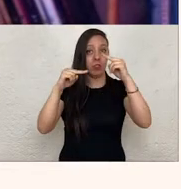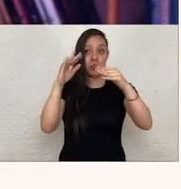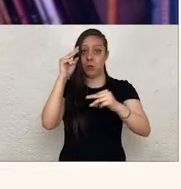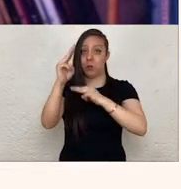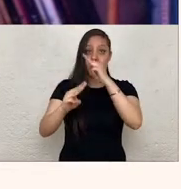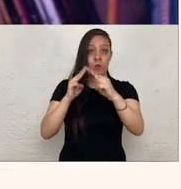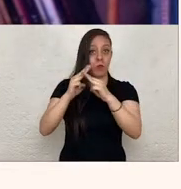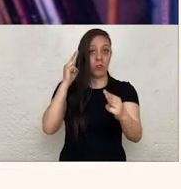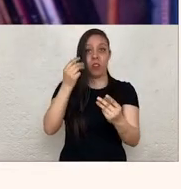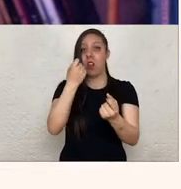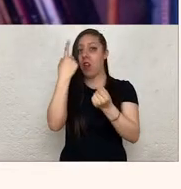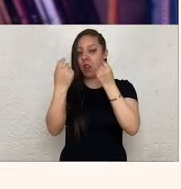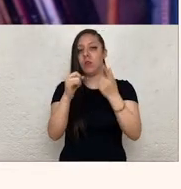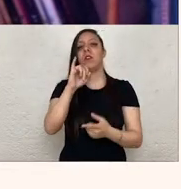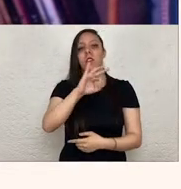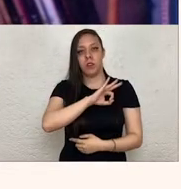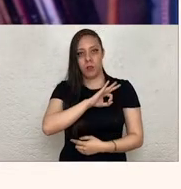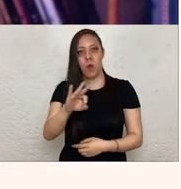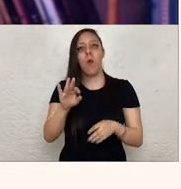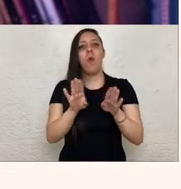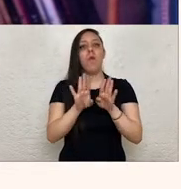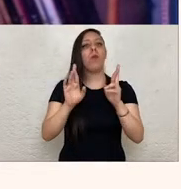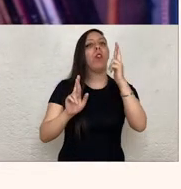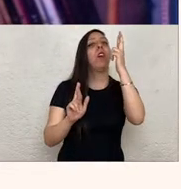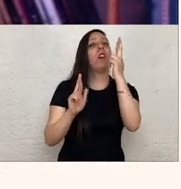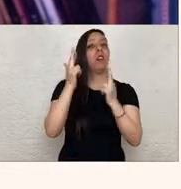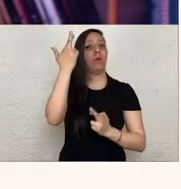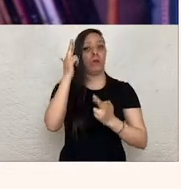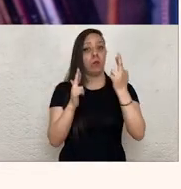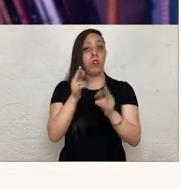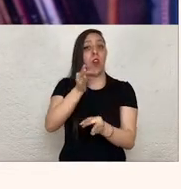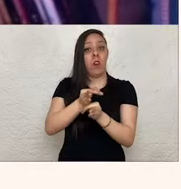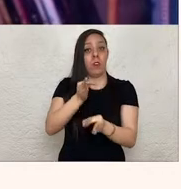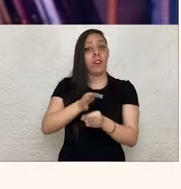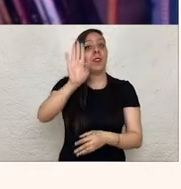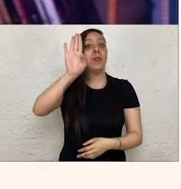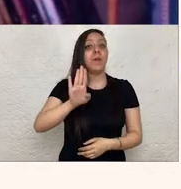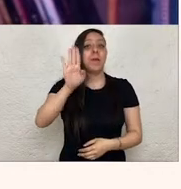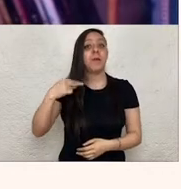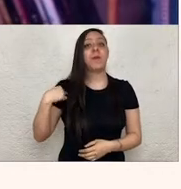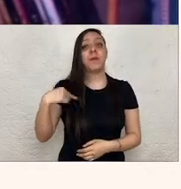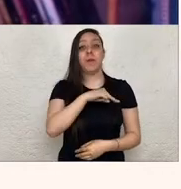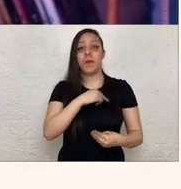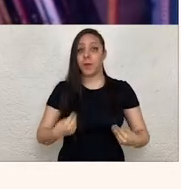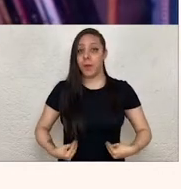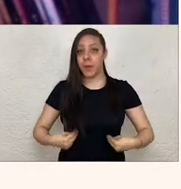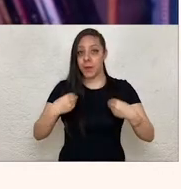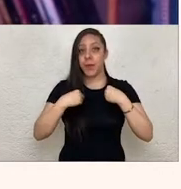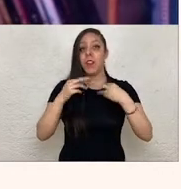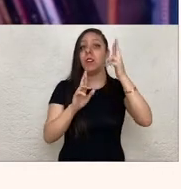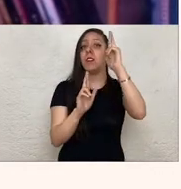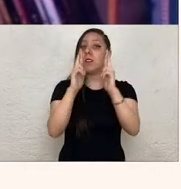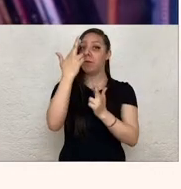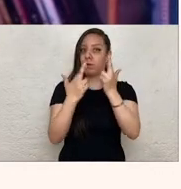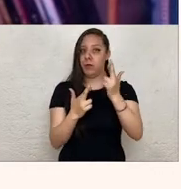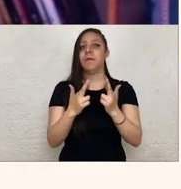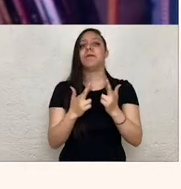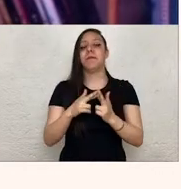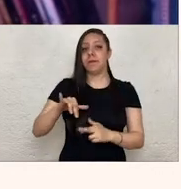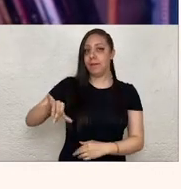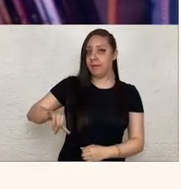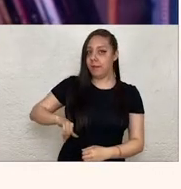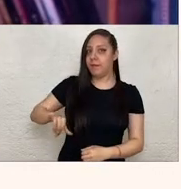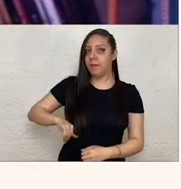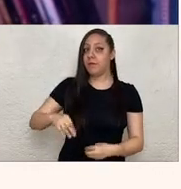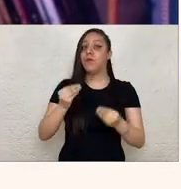grado de que incluso habrá quienes la puedan caracterizar como de una revolución, ¿no? Estamos viviendo un momento sumamente